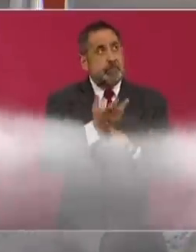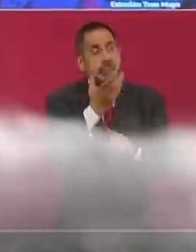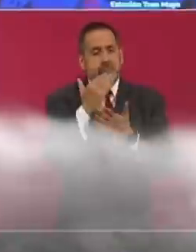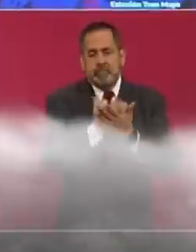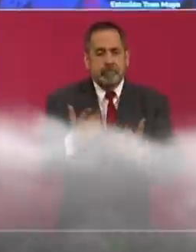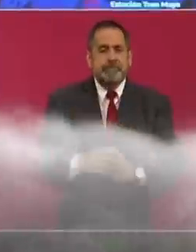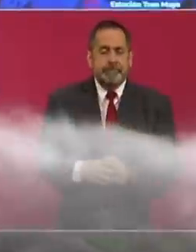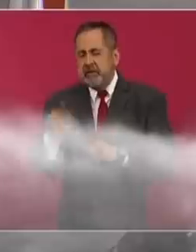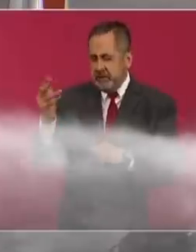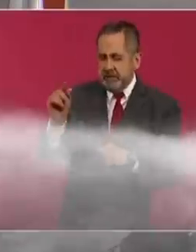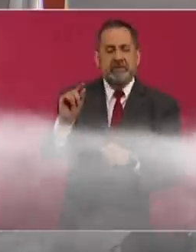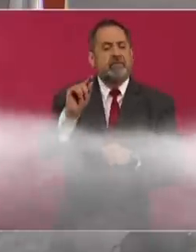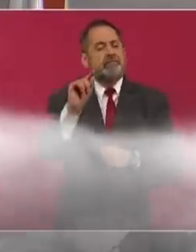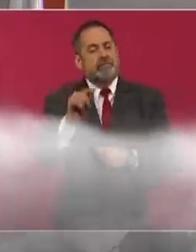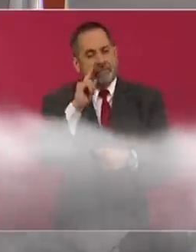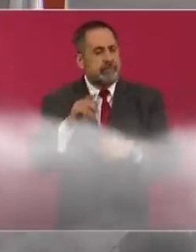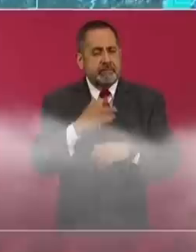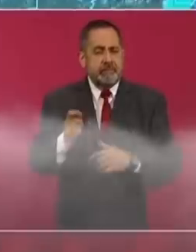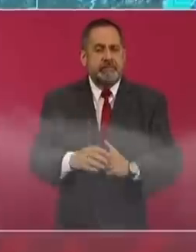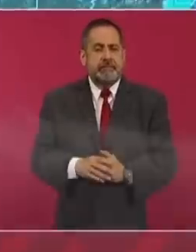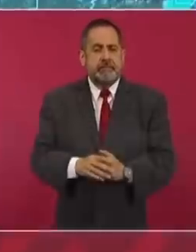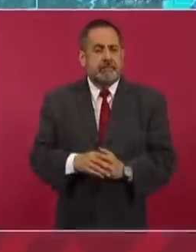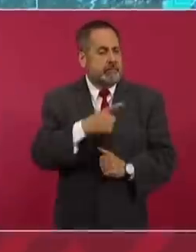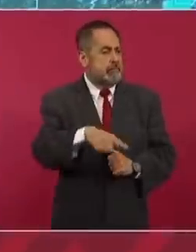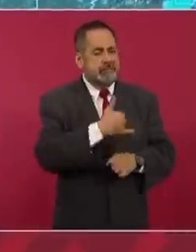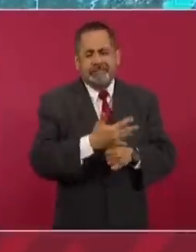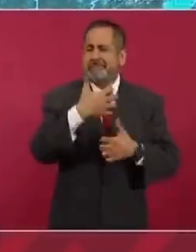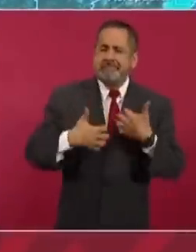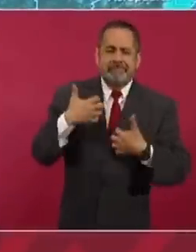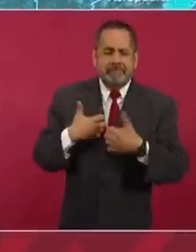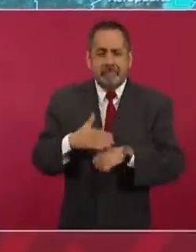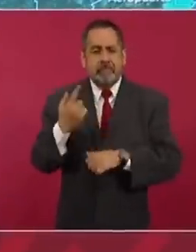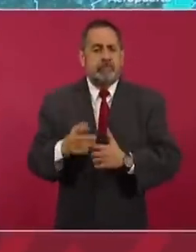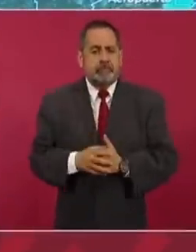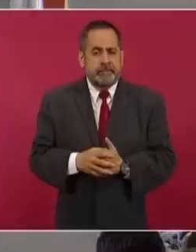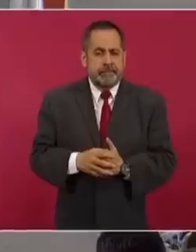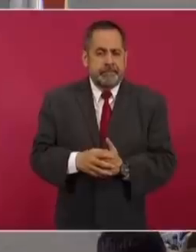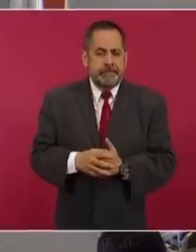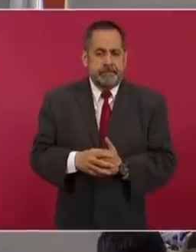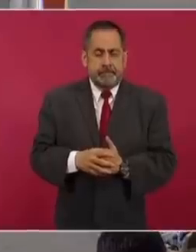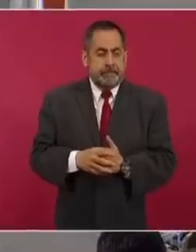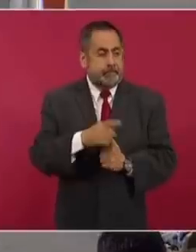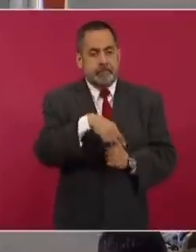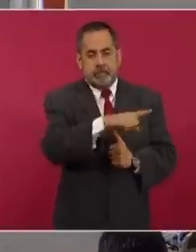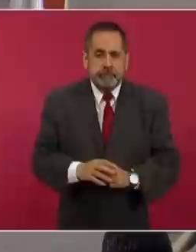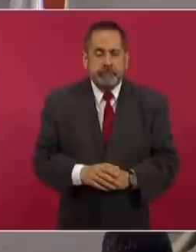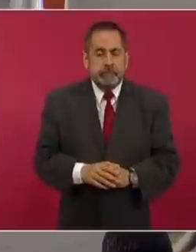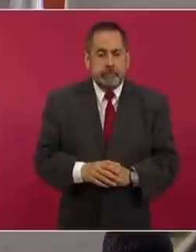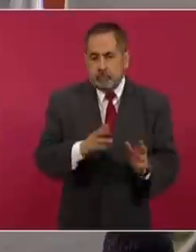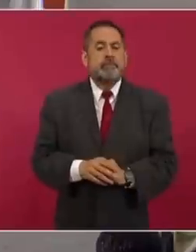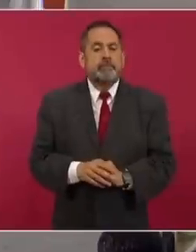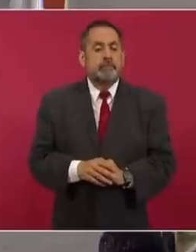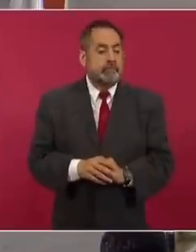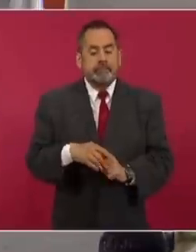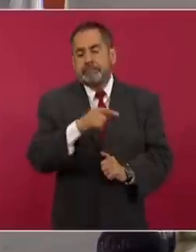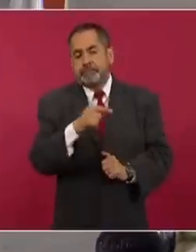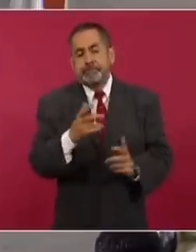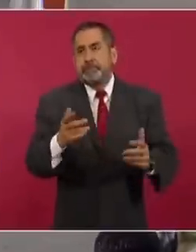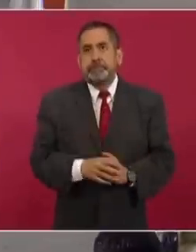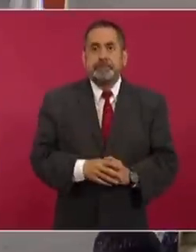atmósfera. ¿Por qué la inconformidad? Porque unos no tienen información. Otro, pues